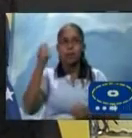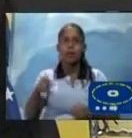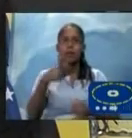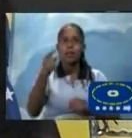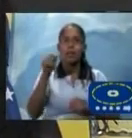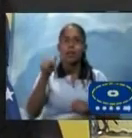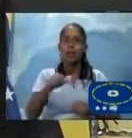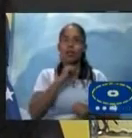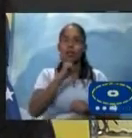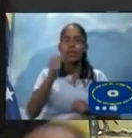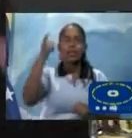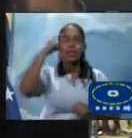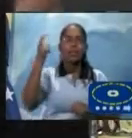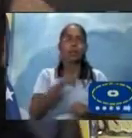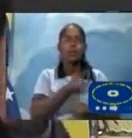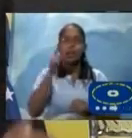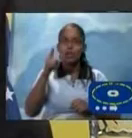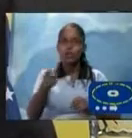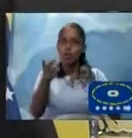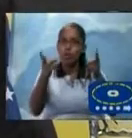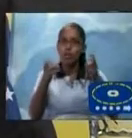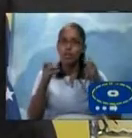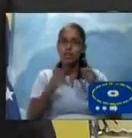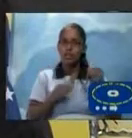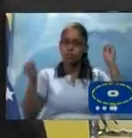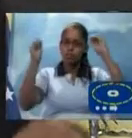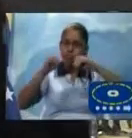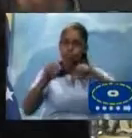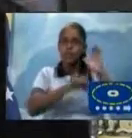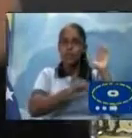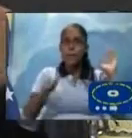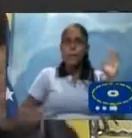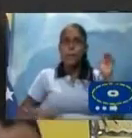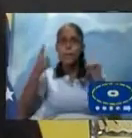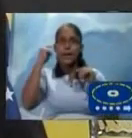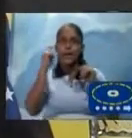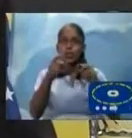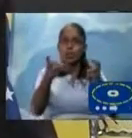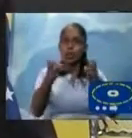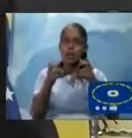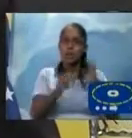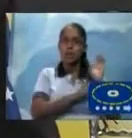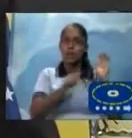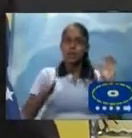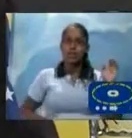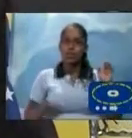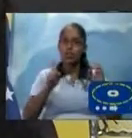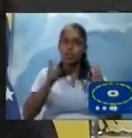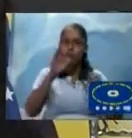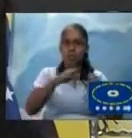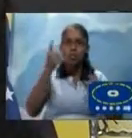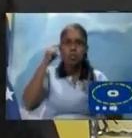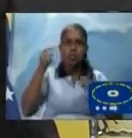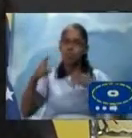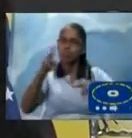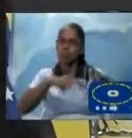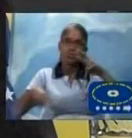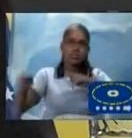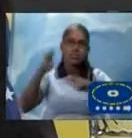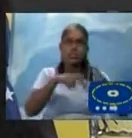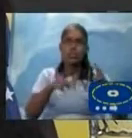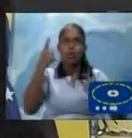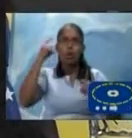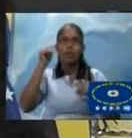Hoy es el día para que usted reciba la cobertura del Señor, para que usted reciba al Señor y no ande por allí divagando, no ande por